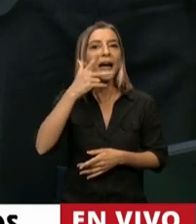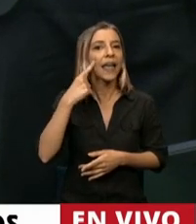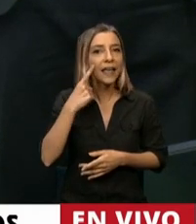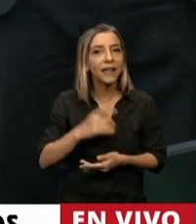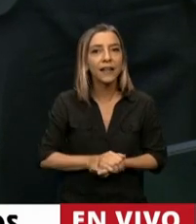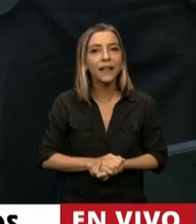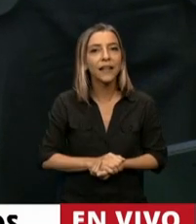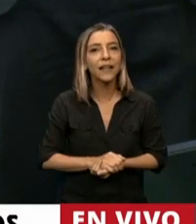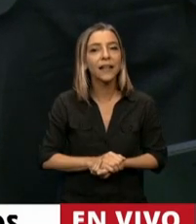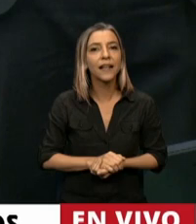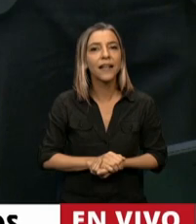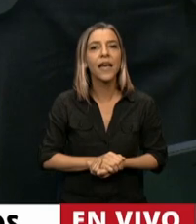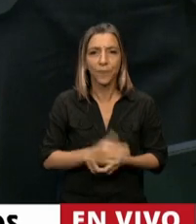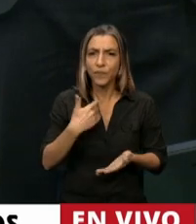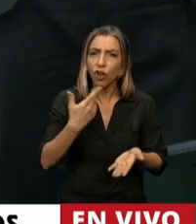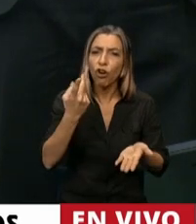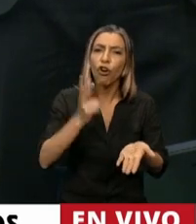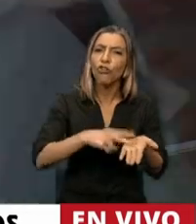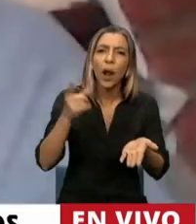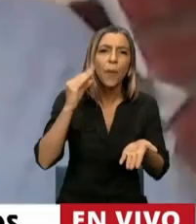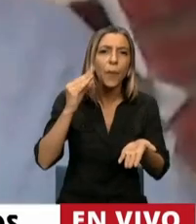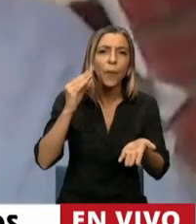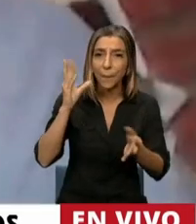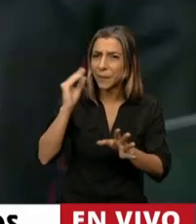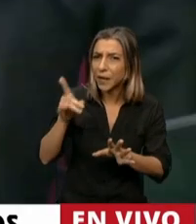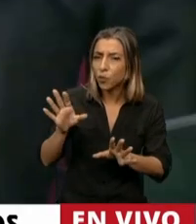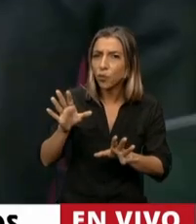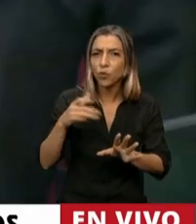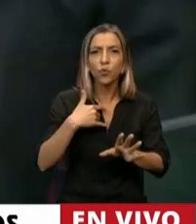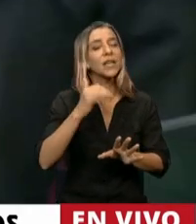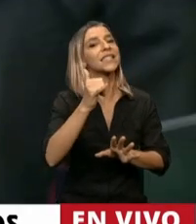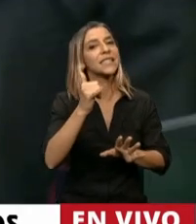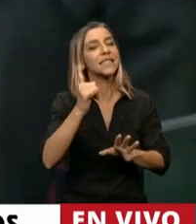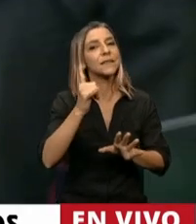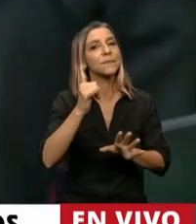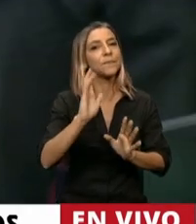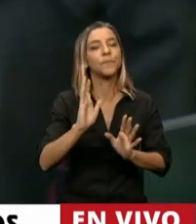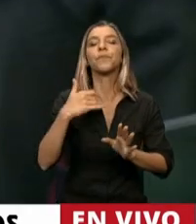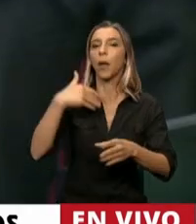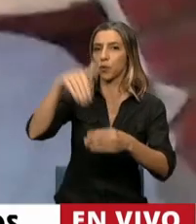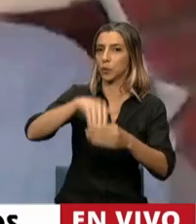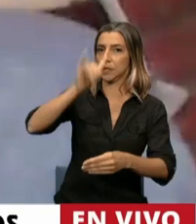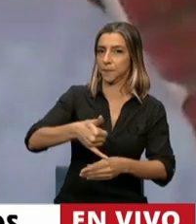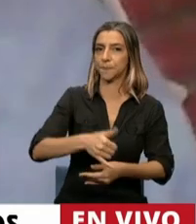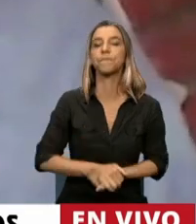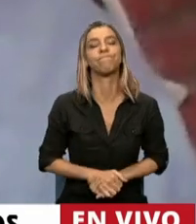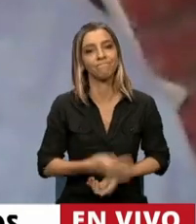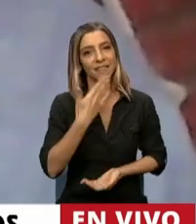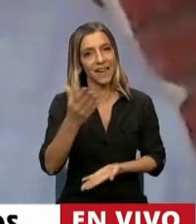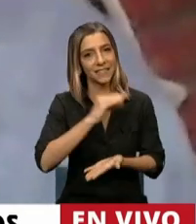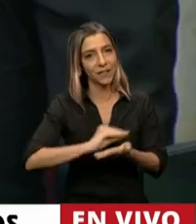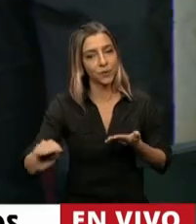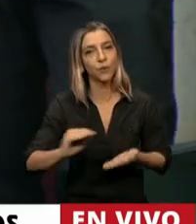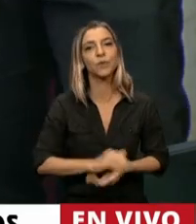Es que... No. Reitere su voto, diputado. Ahí me escucha. Sí. Me escucha, sí. Afirmativo, presidente. Gracias,